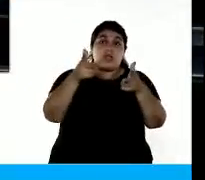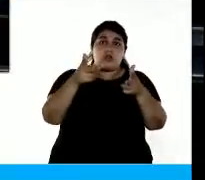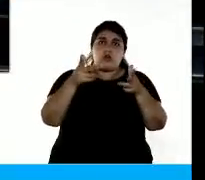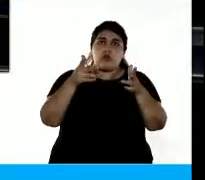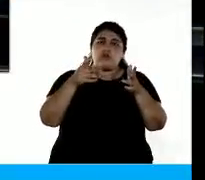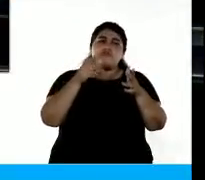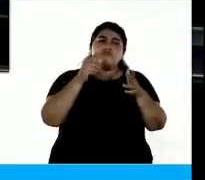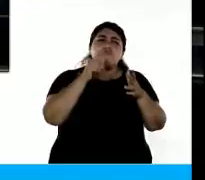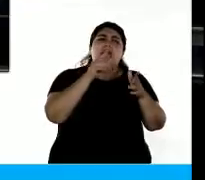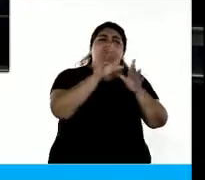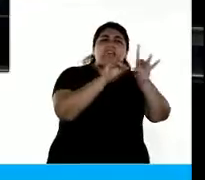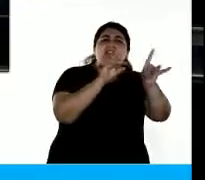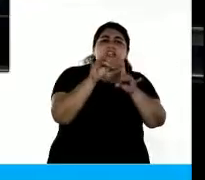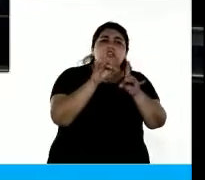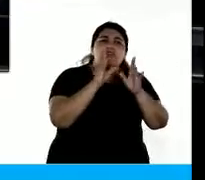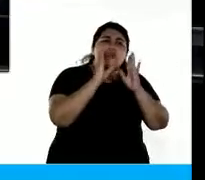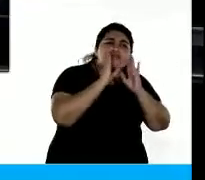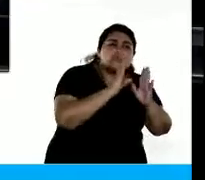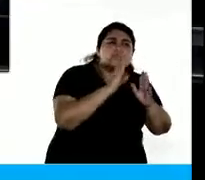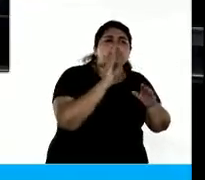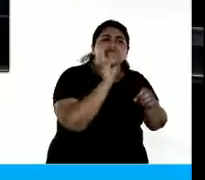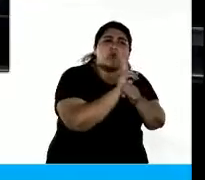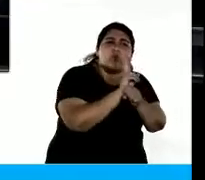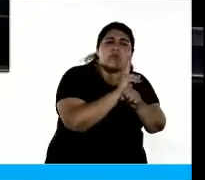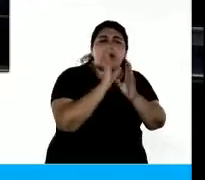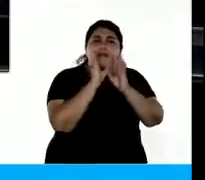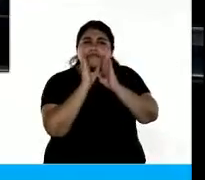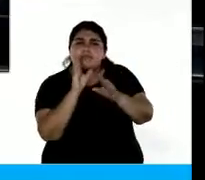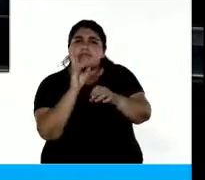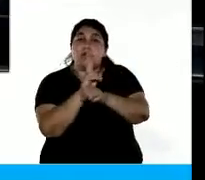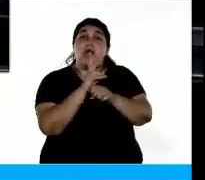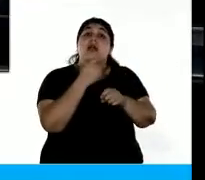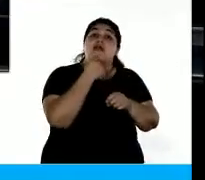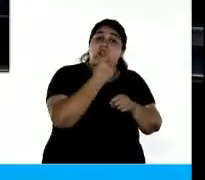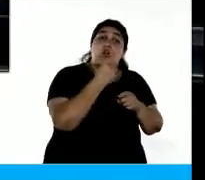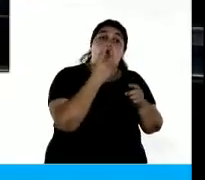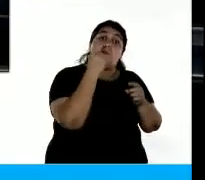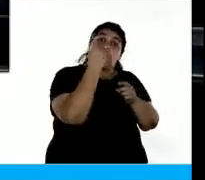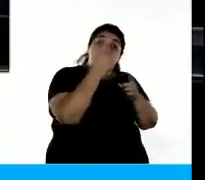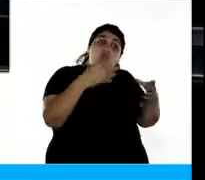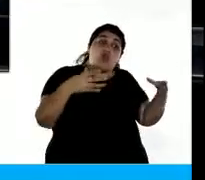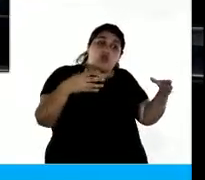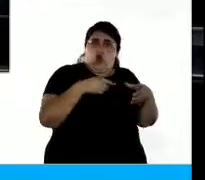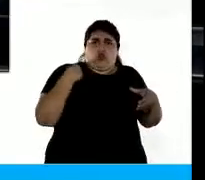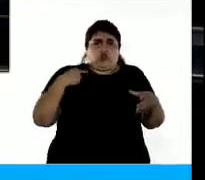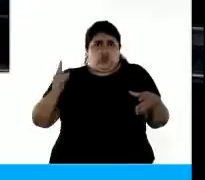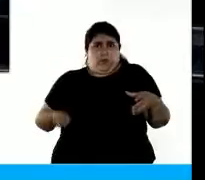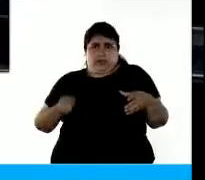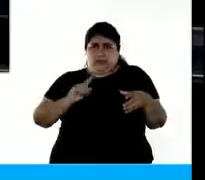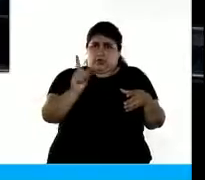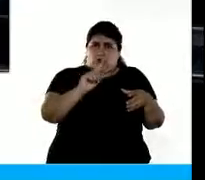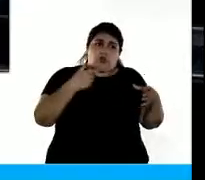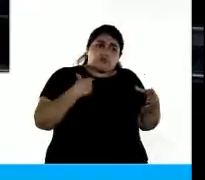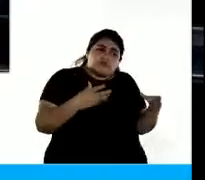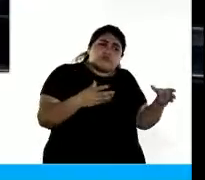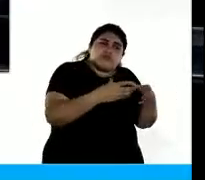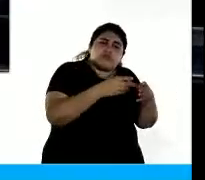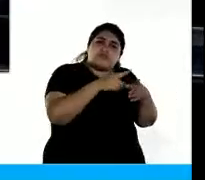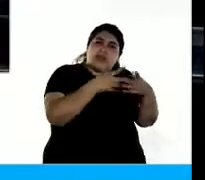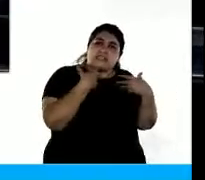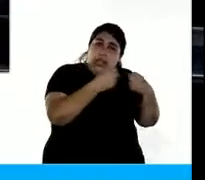no lo dijimos nosotros dijeron primero personal de salud los que están en la primera línea de la trinchera